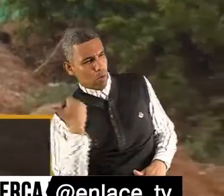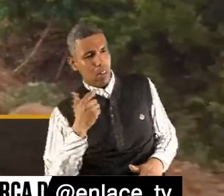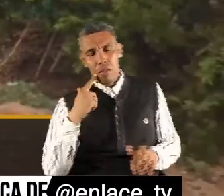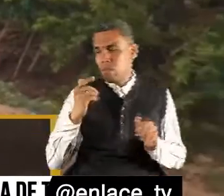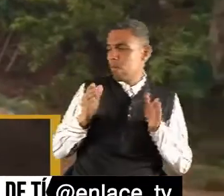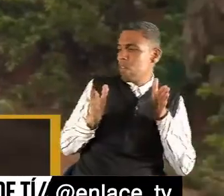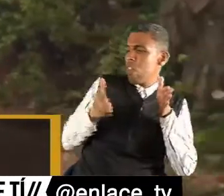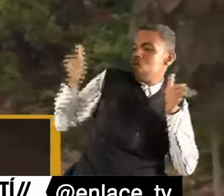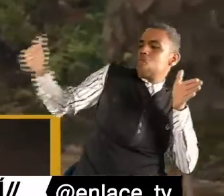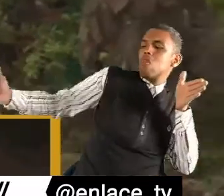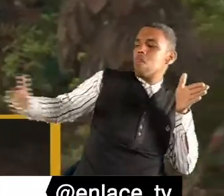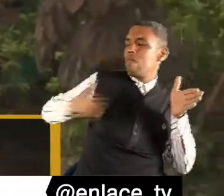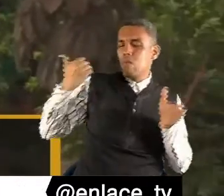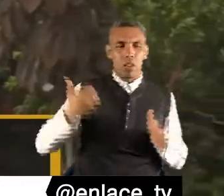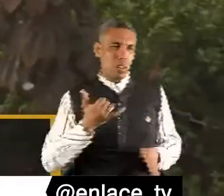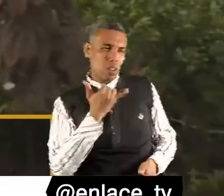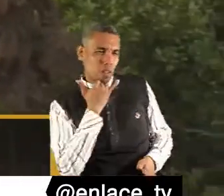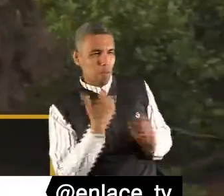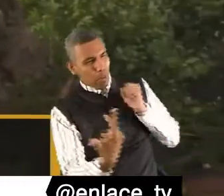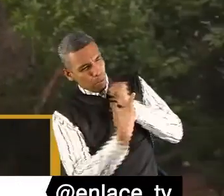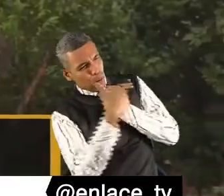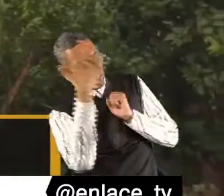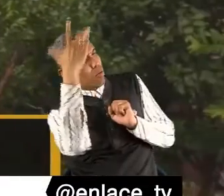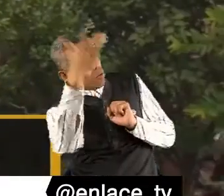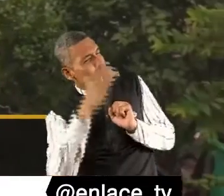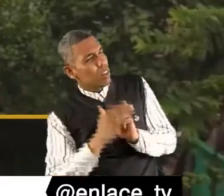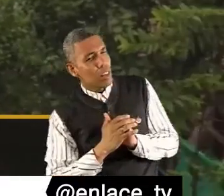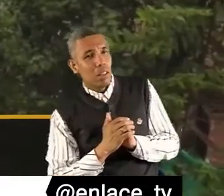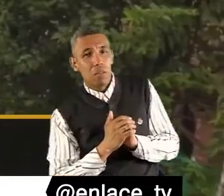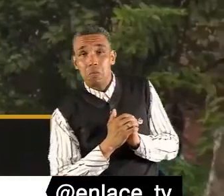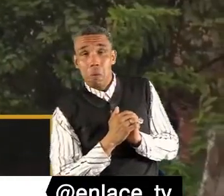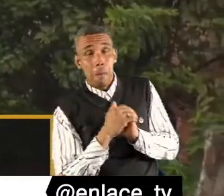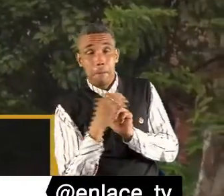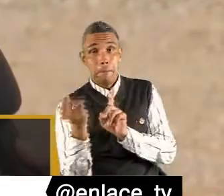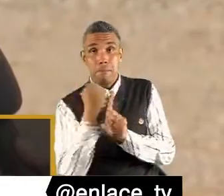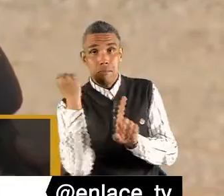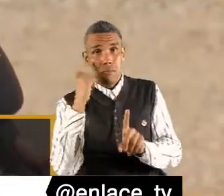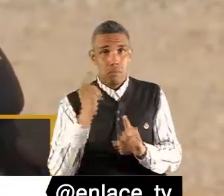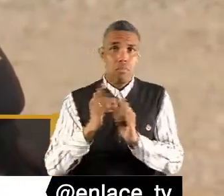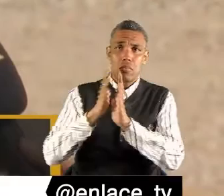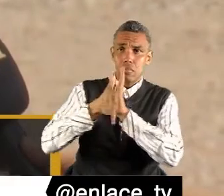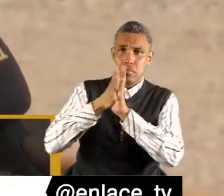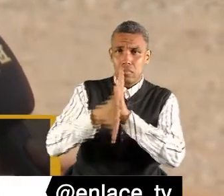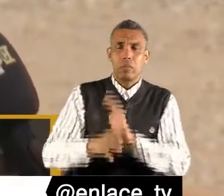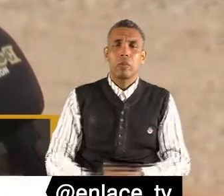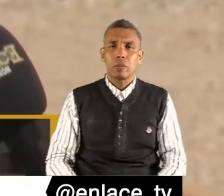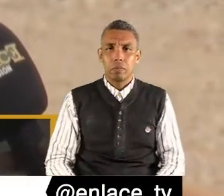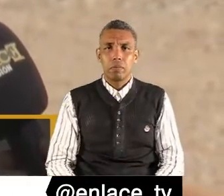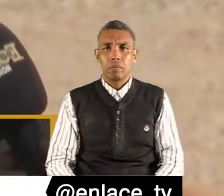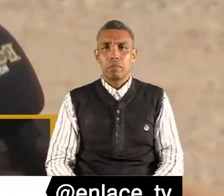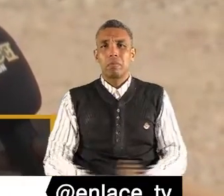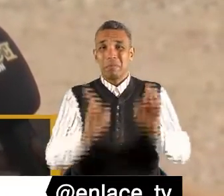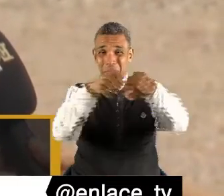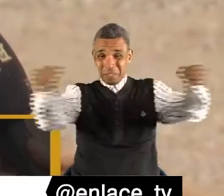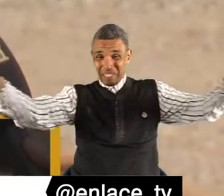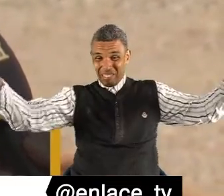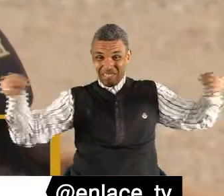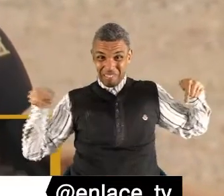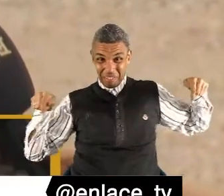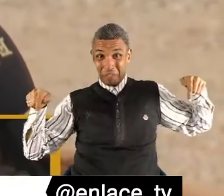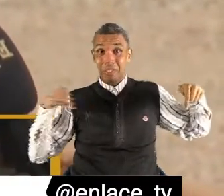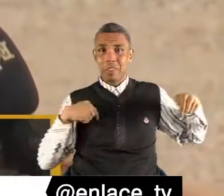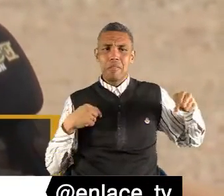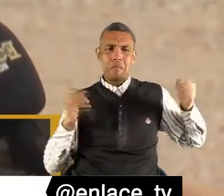haya hecho efectivo la misma, como sí ha ocurrido con otros afectados por la vía. Eso, derribaron 288 árboles,